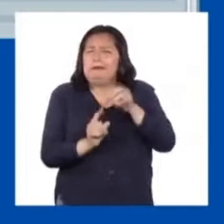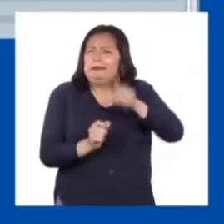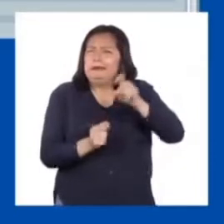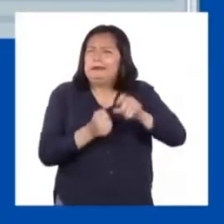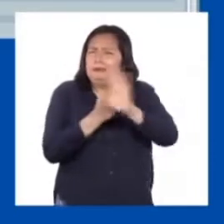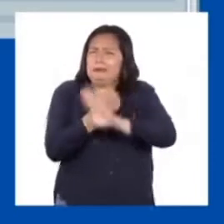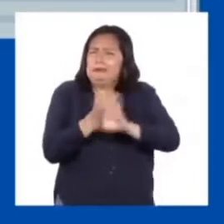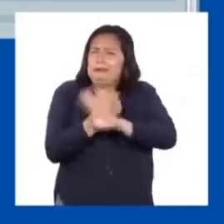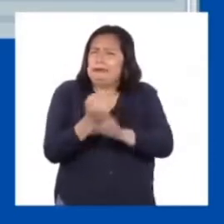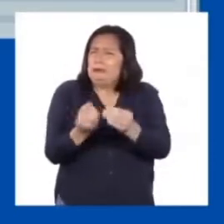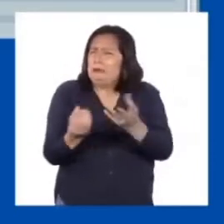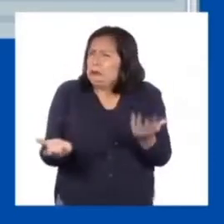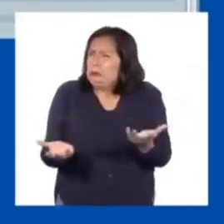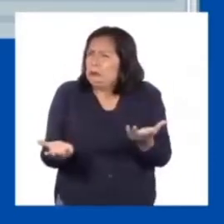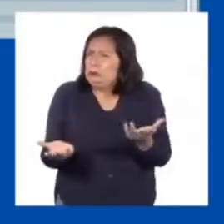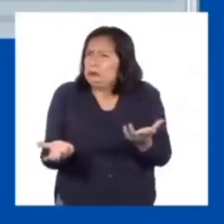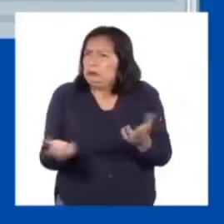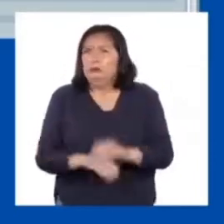proteger muchísimo.